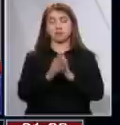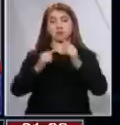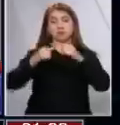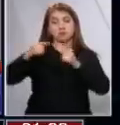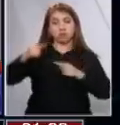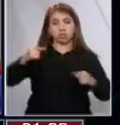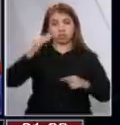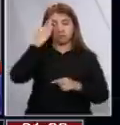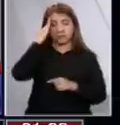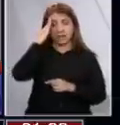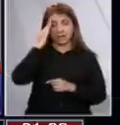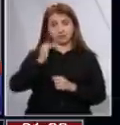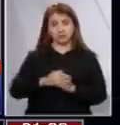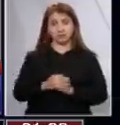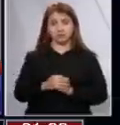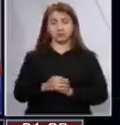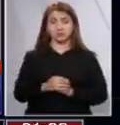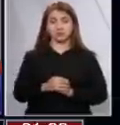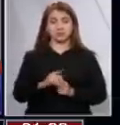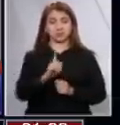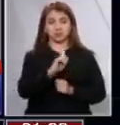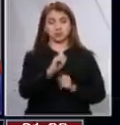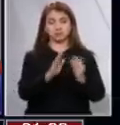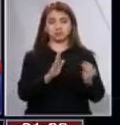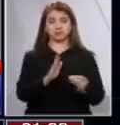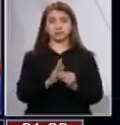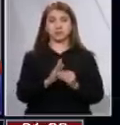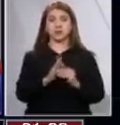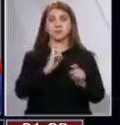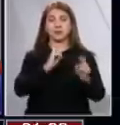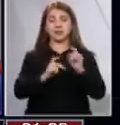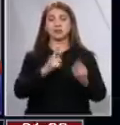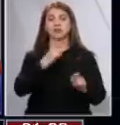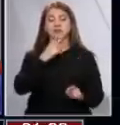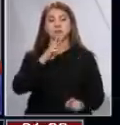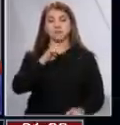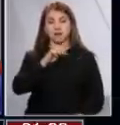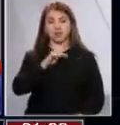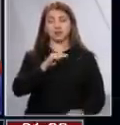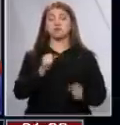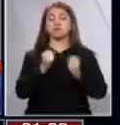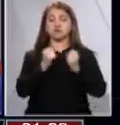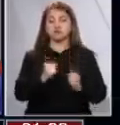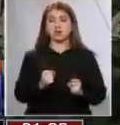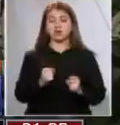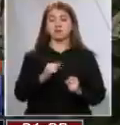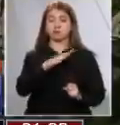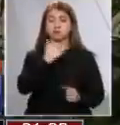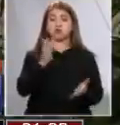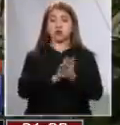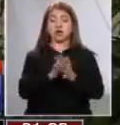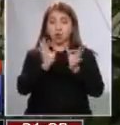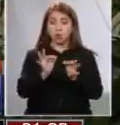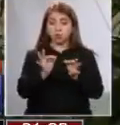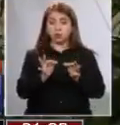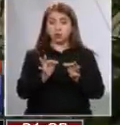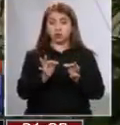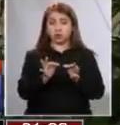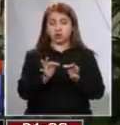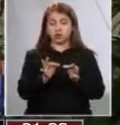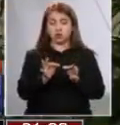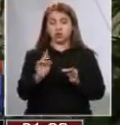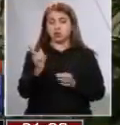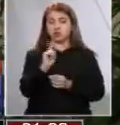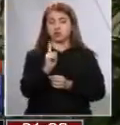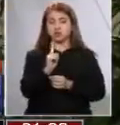alteraciones mentales? No, es el riesgo de vida en la cual se puede uno fallecer en el momento en el que uno